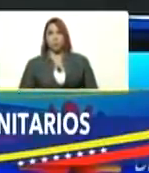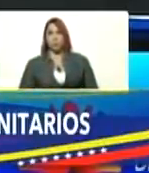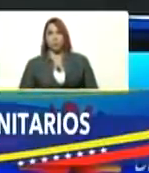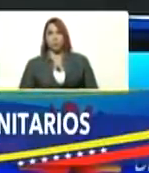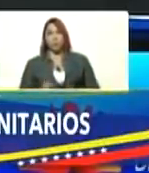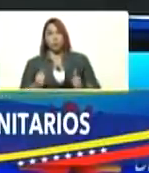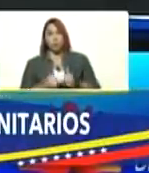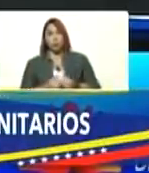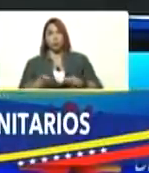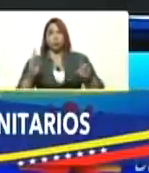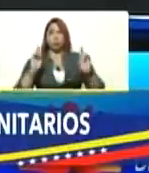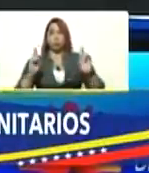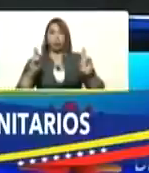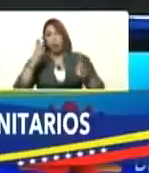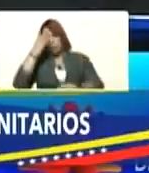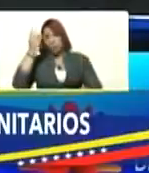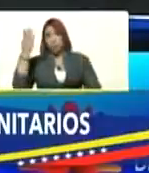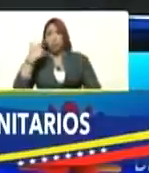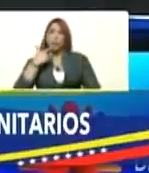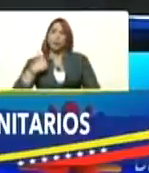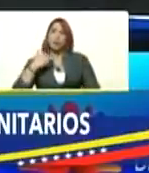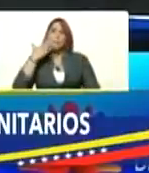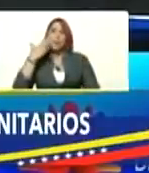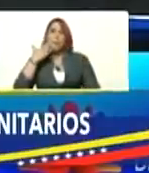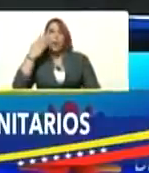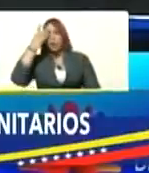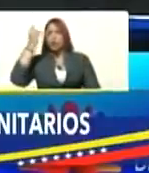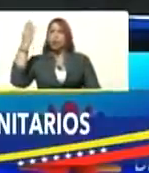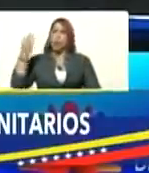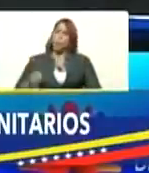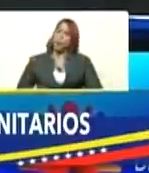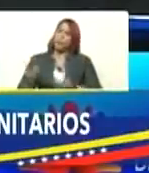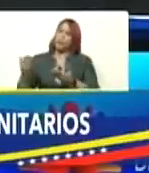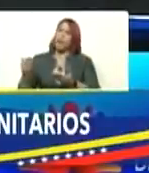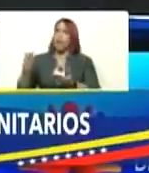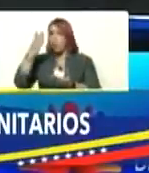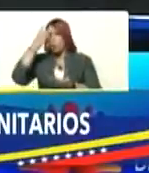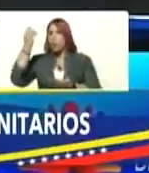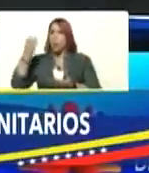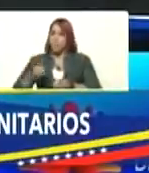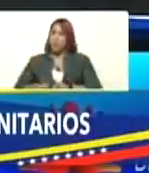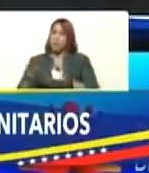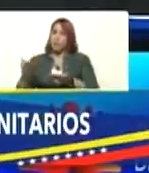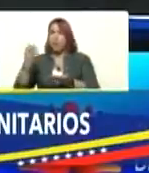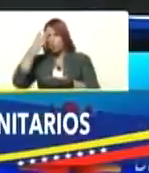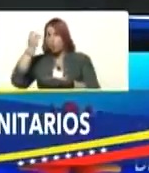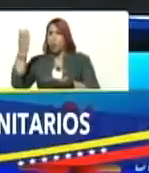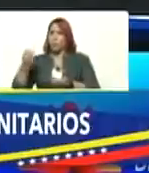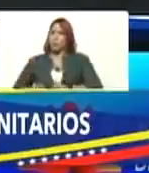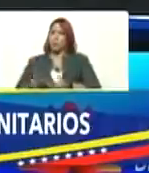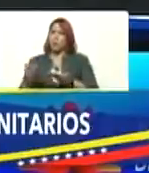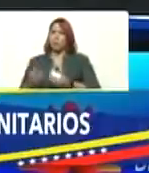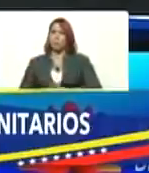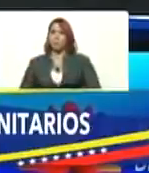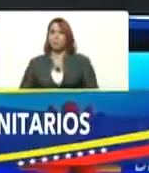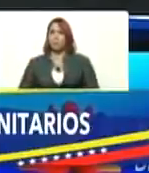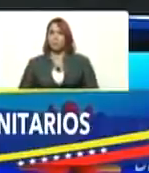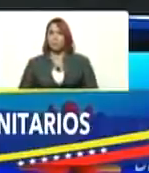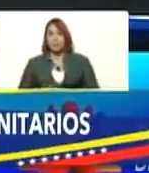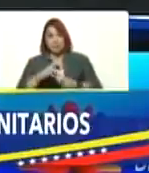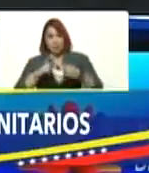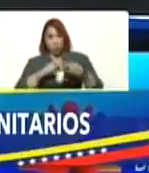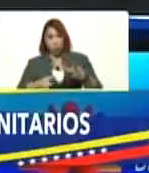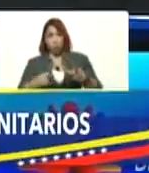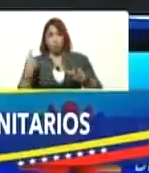con el favor de Dios, como decía mi mamá, Dios proveerá, Dios proveerá, Dios proveerá, los recursos que tengamos lleguen